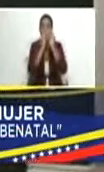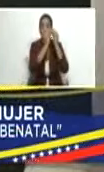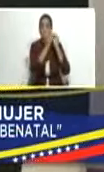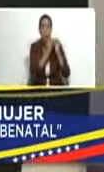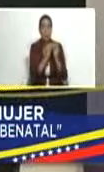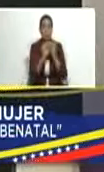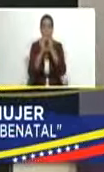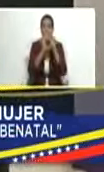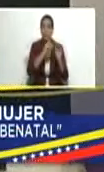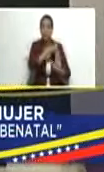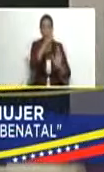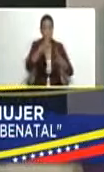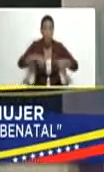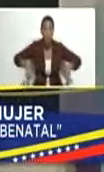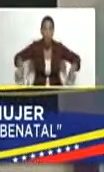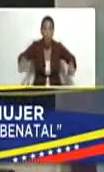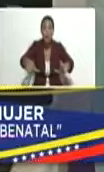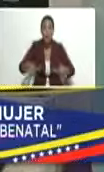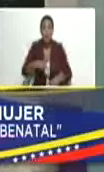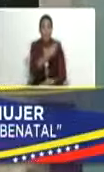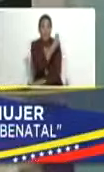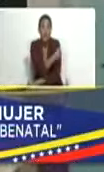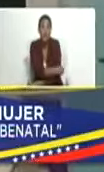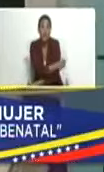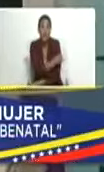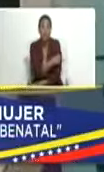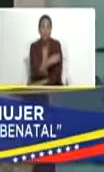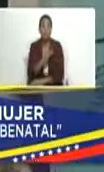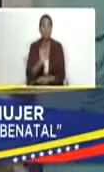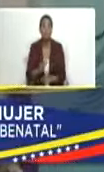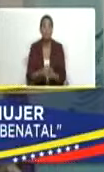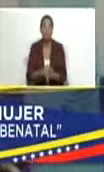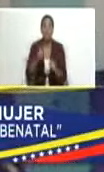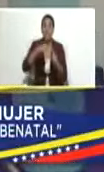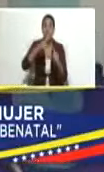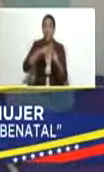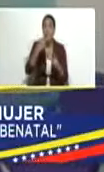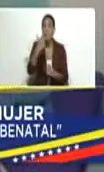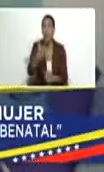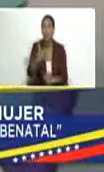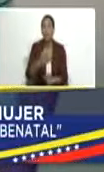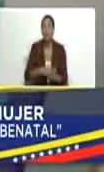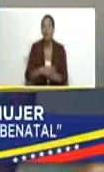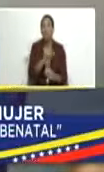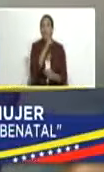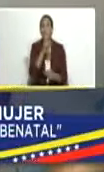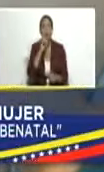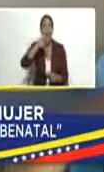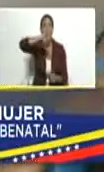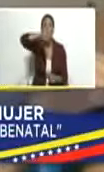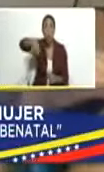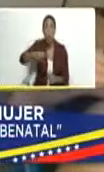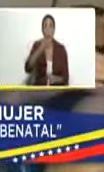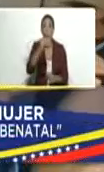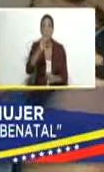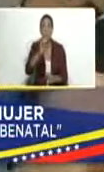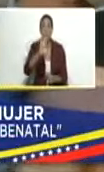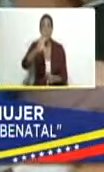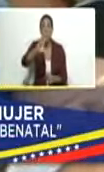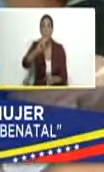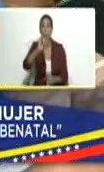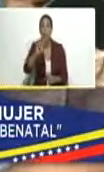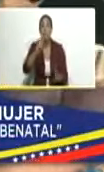la reparación de nuestro consultorio popular tipo 3, José Curiel Abenatar, el cual fue fundado